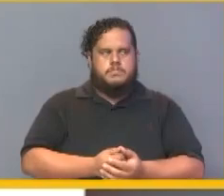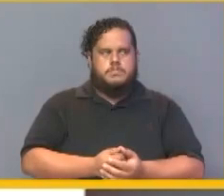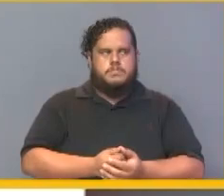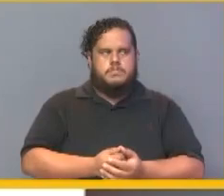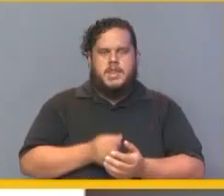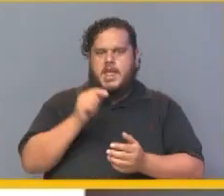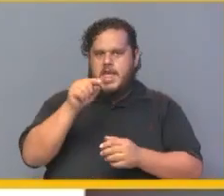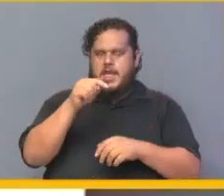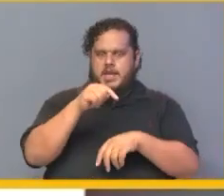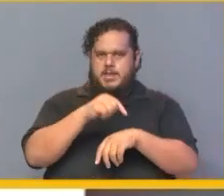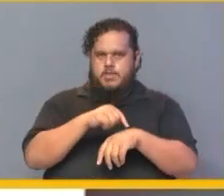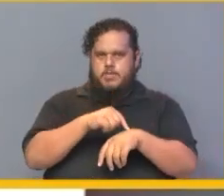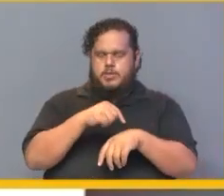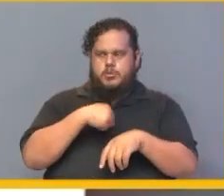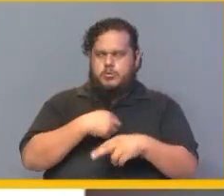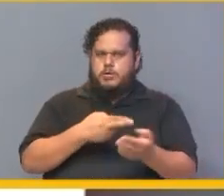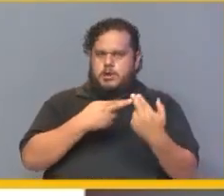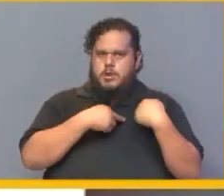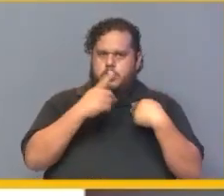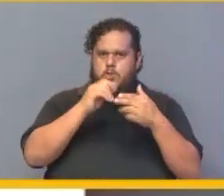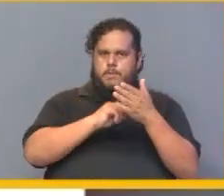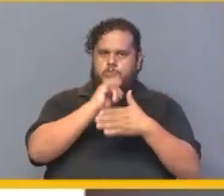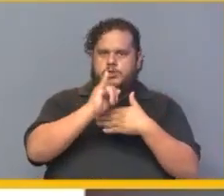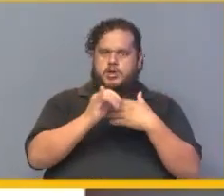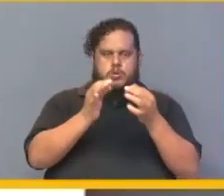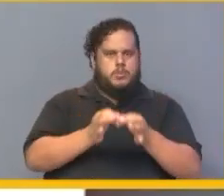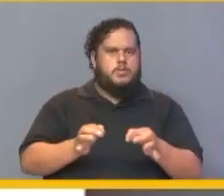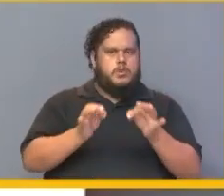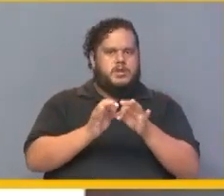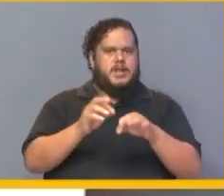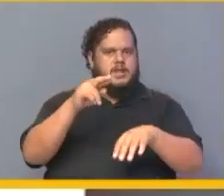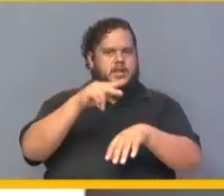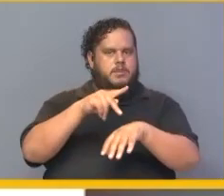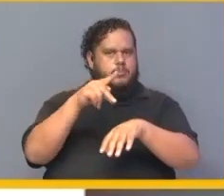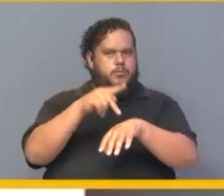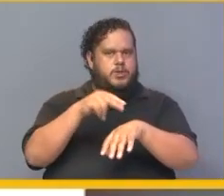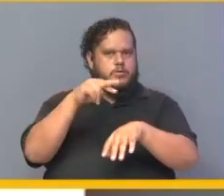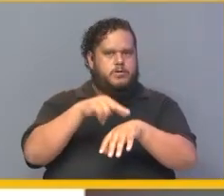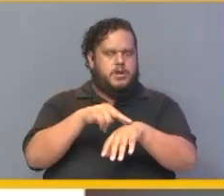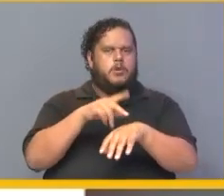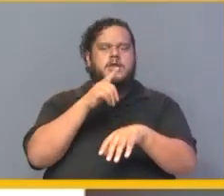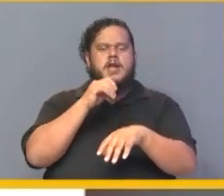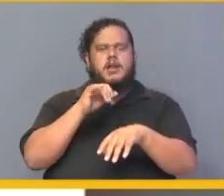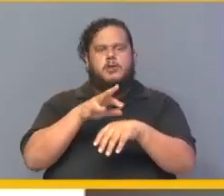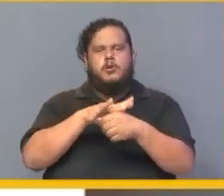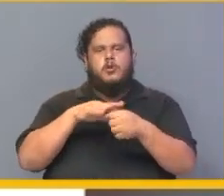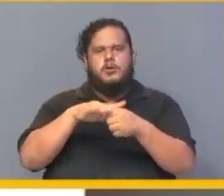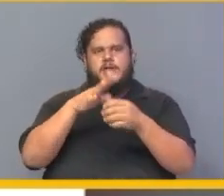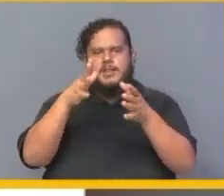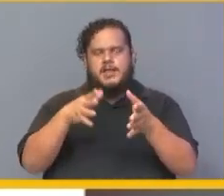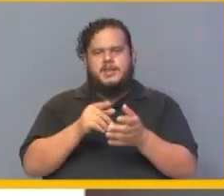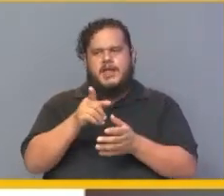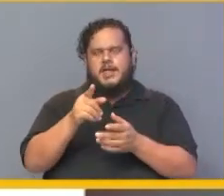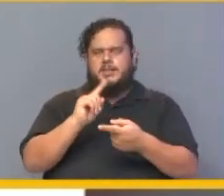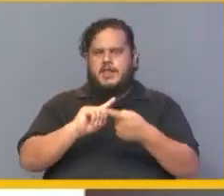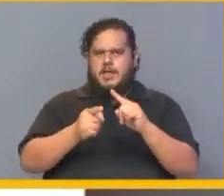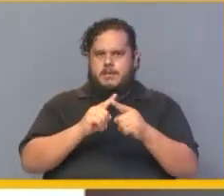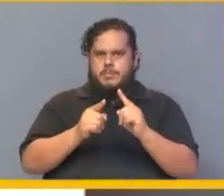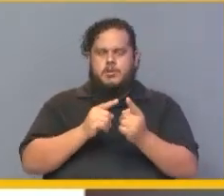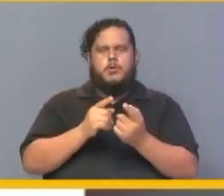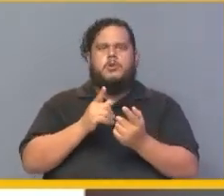En ese momento a cargo de un proyecto muy importante que había en Puerto Rico, los Puerto Rico Islanders. Ese gran amigo, sin duda,